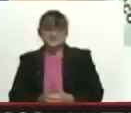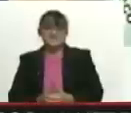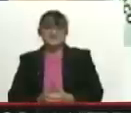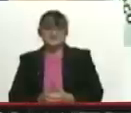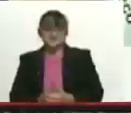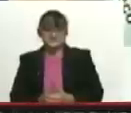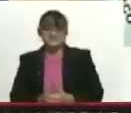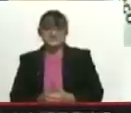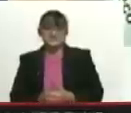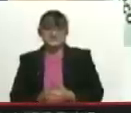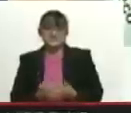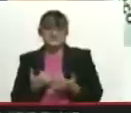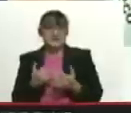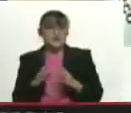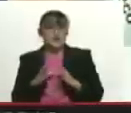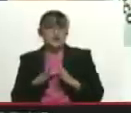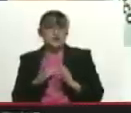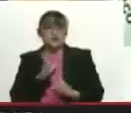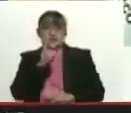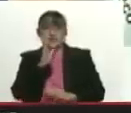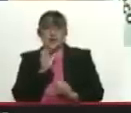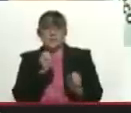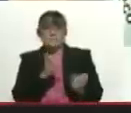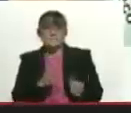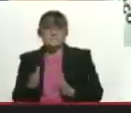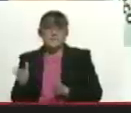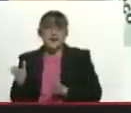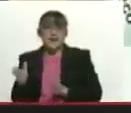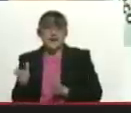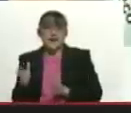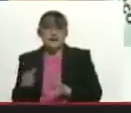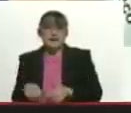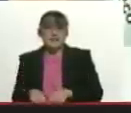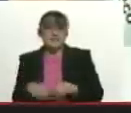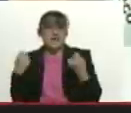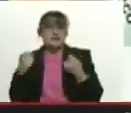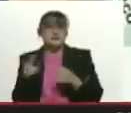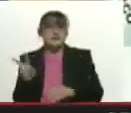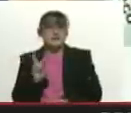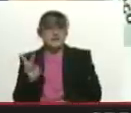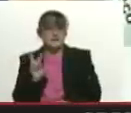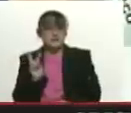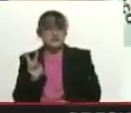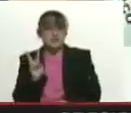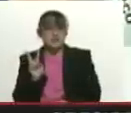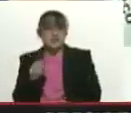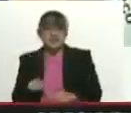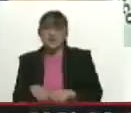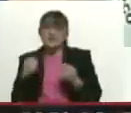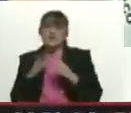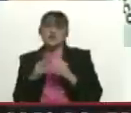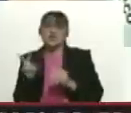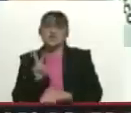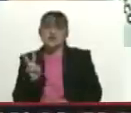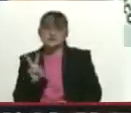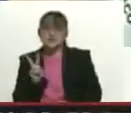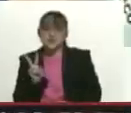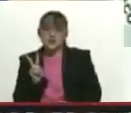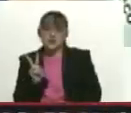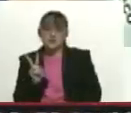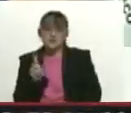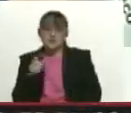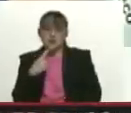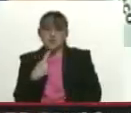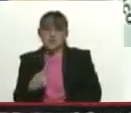confiesan totalmente sus planes de acabar con el país, de acabar con los venezolanos. Bromfield también lo